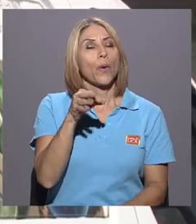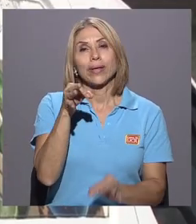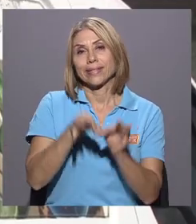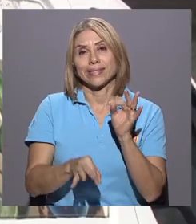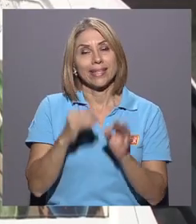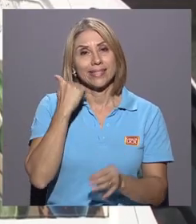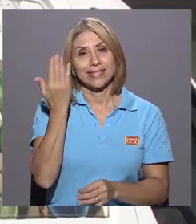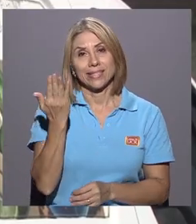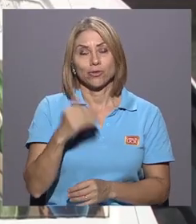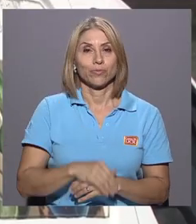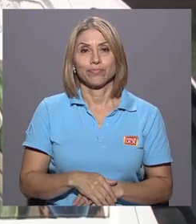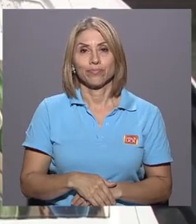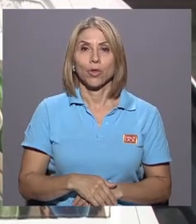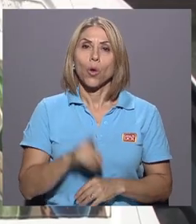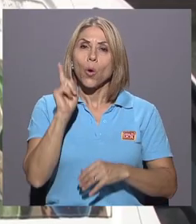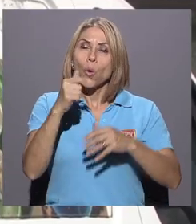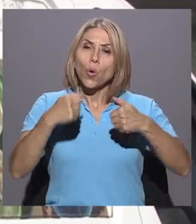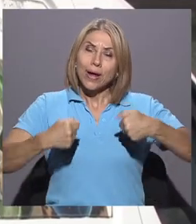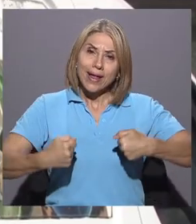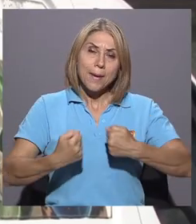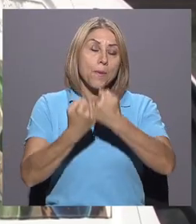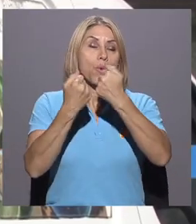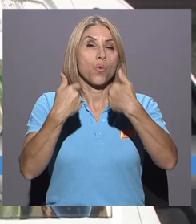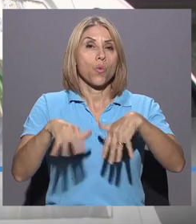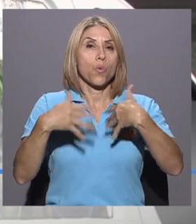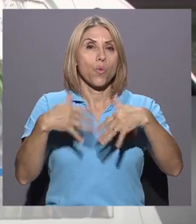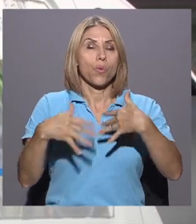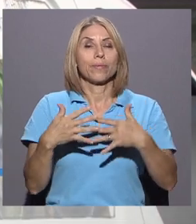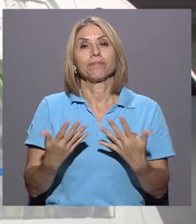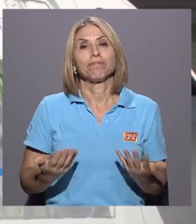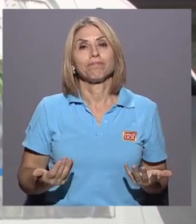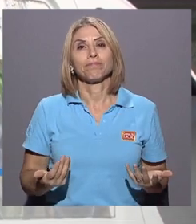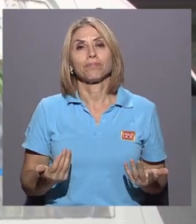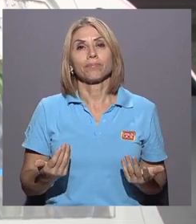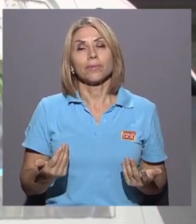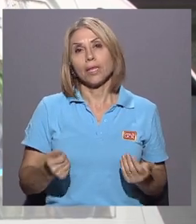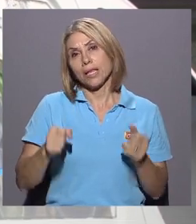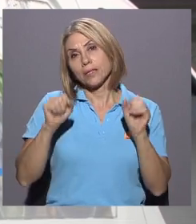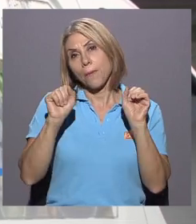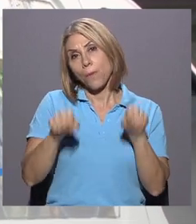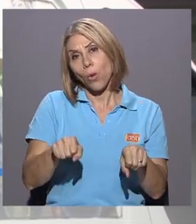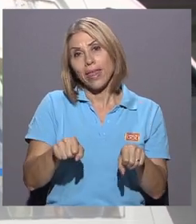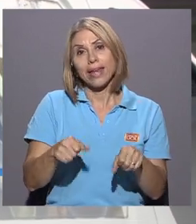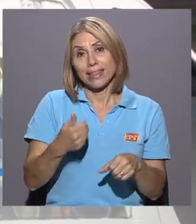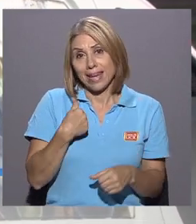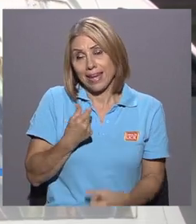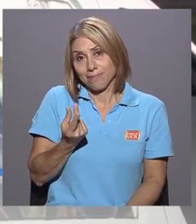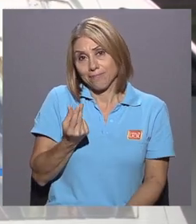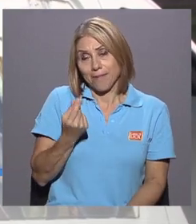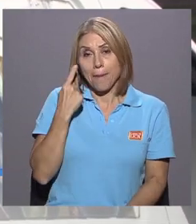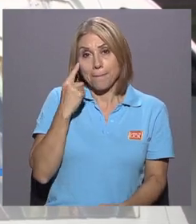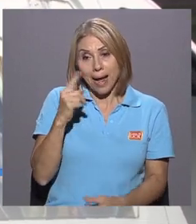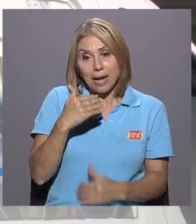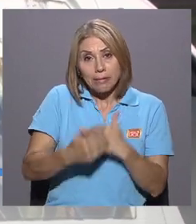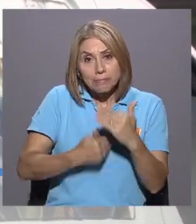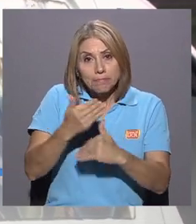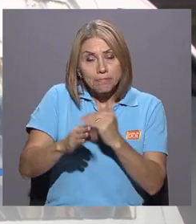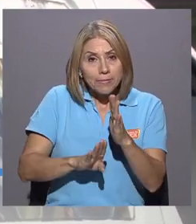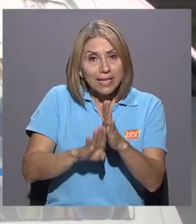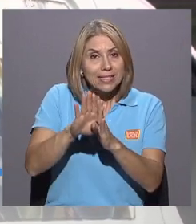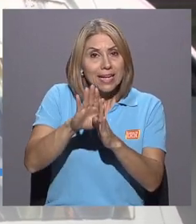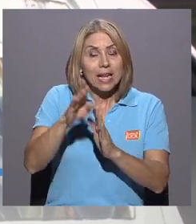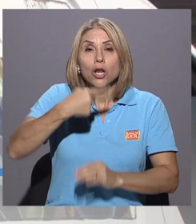más importantes a la hora de crecer es obviamente poder tener acceso a capital para crecer. Nosotros hemos